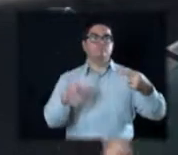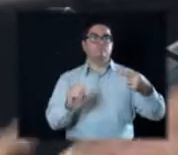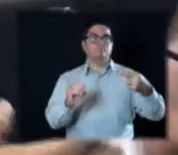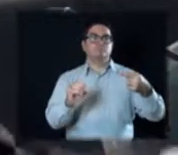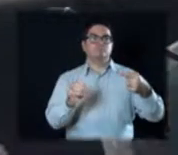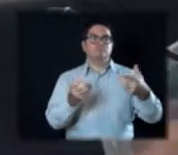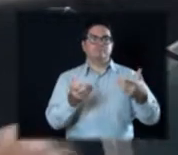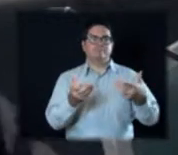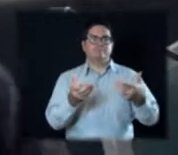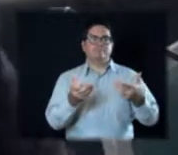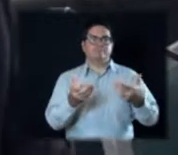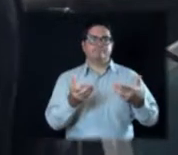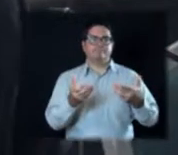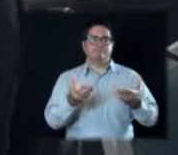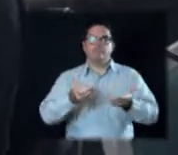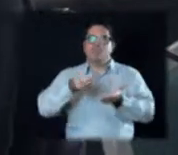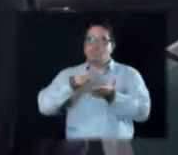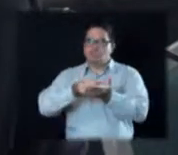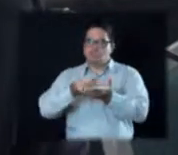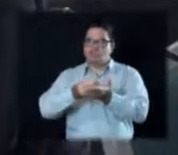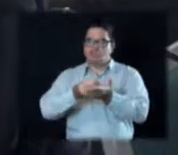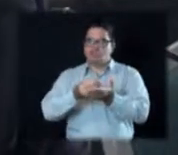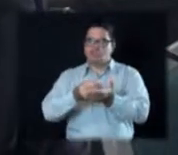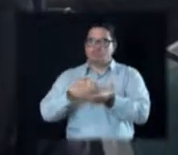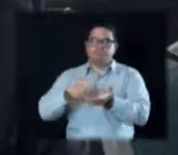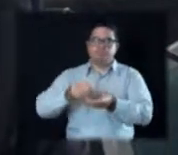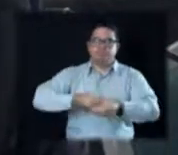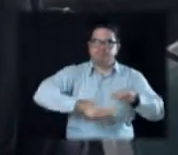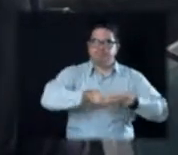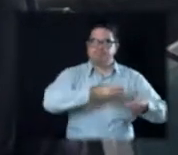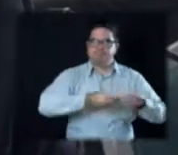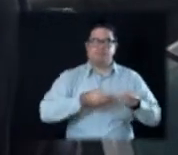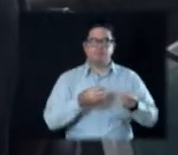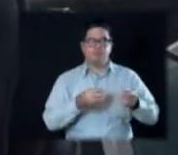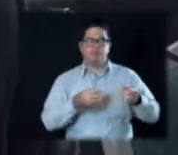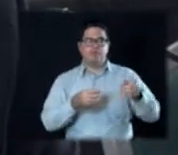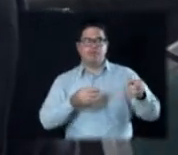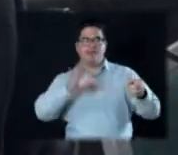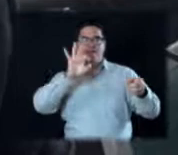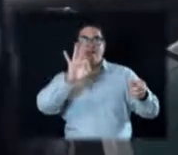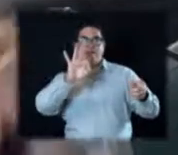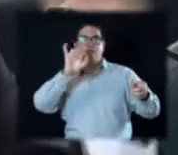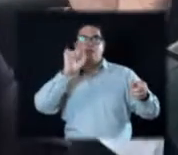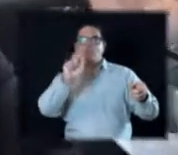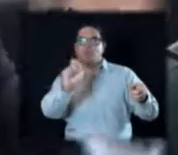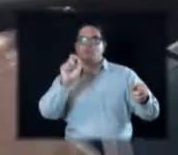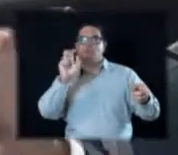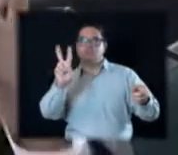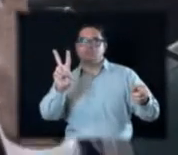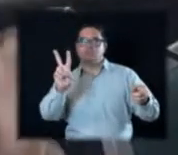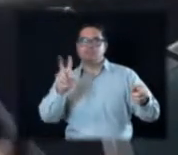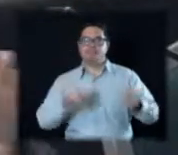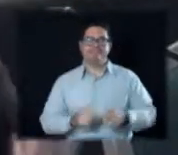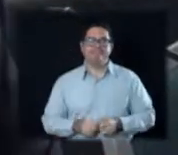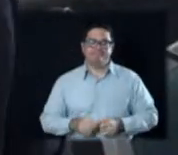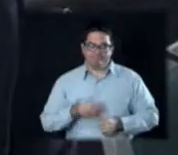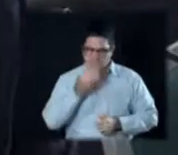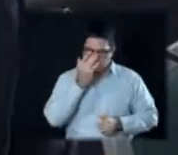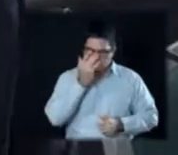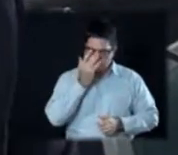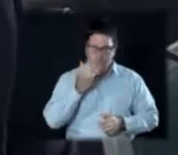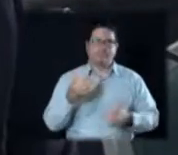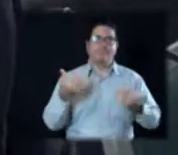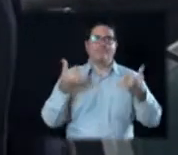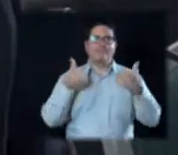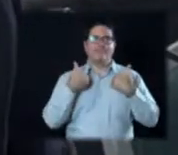el 20% de las asignaciones del Fondo General, que usa la versión 9.2. El problema es